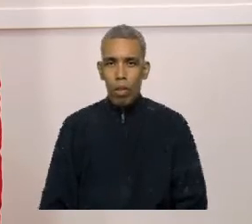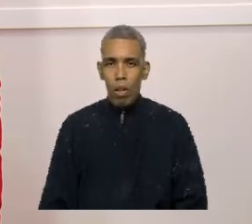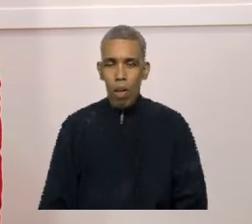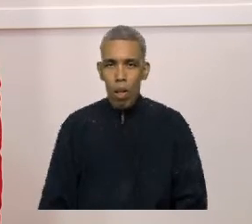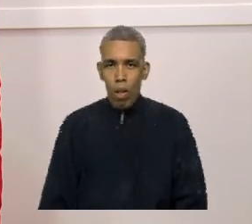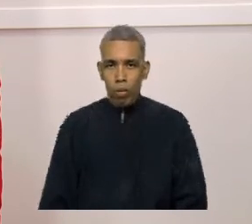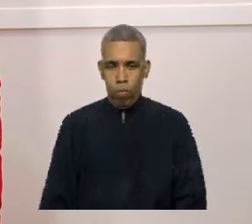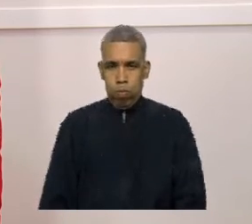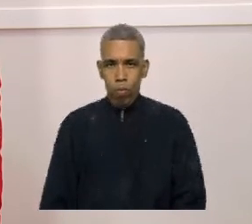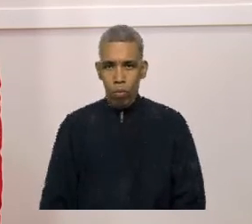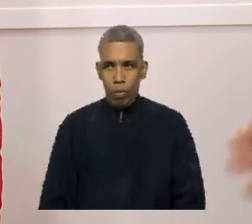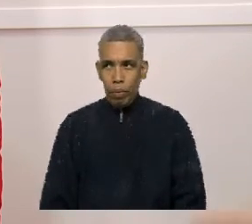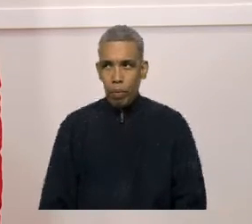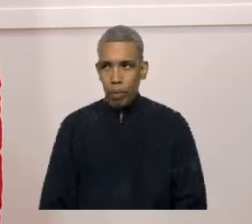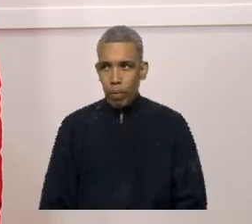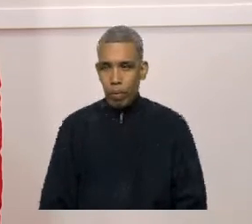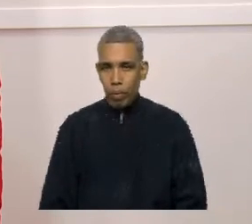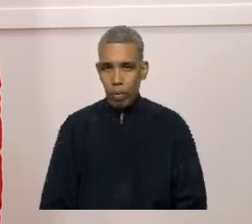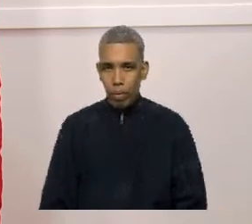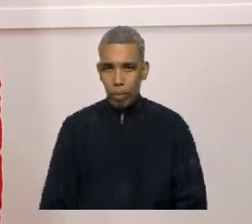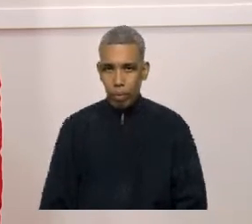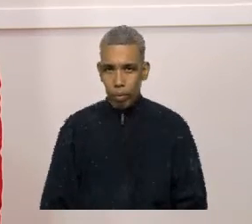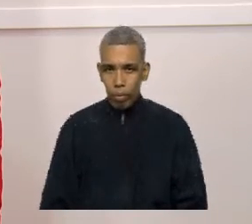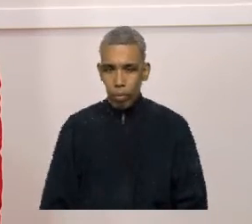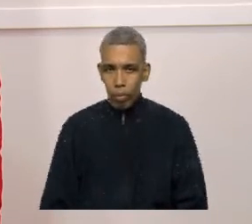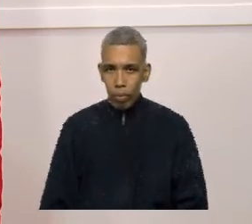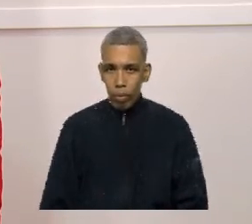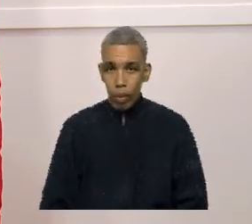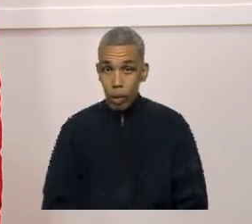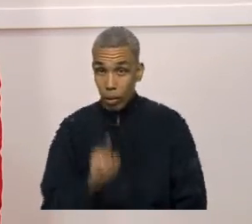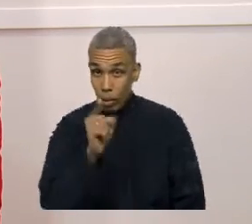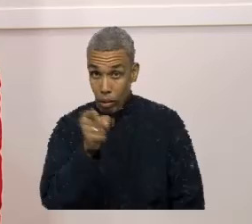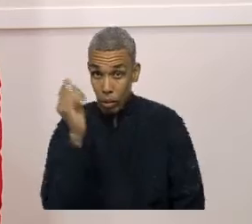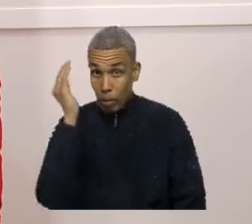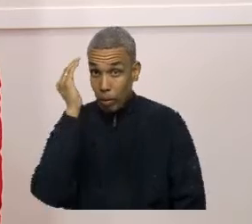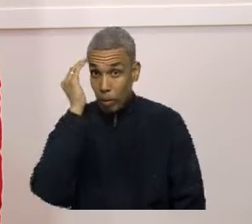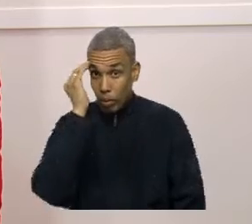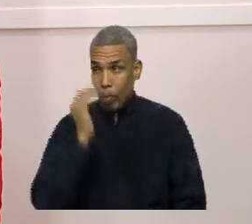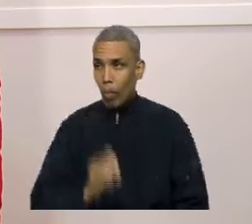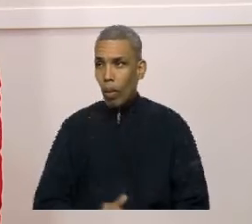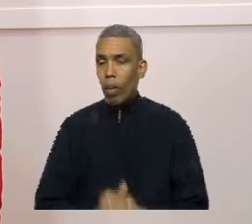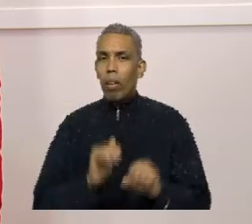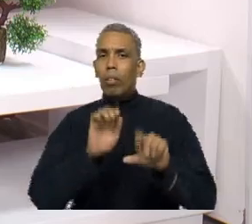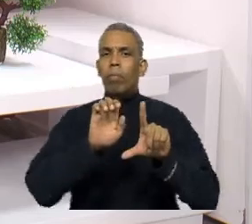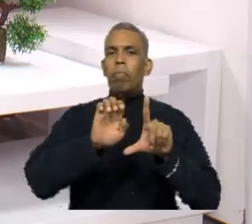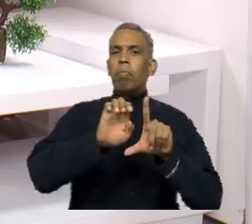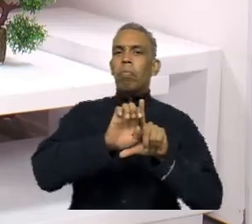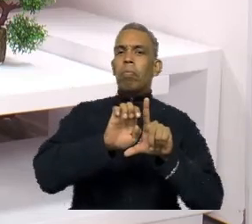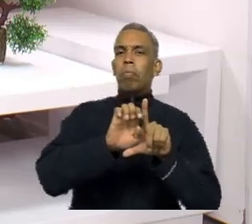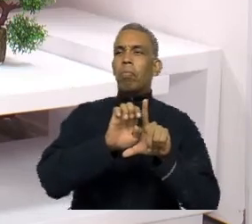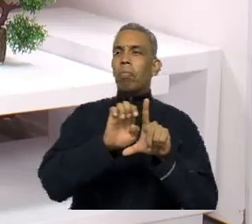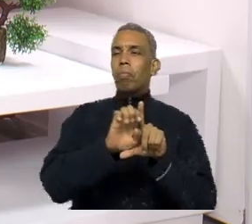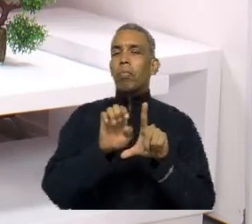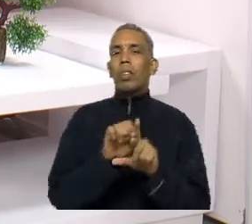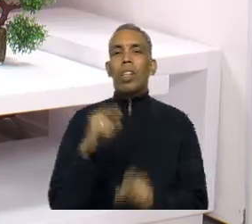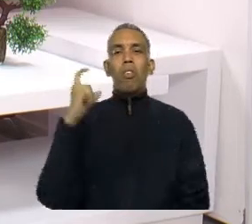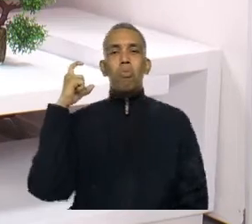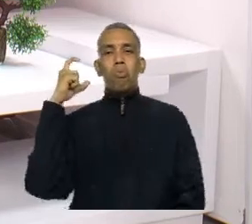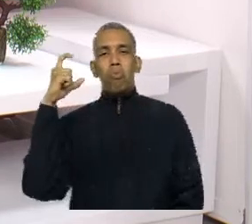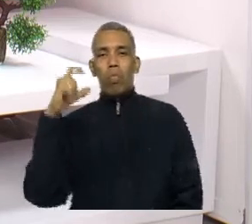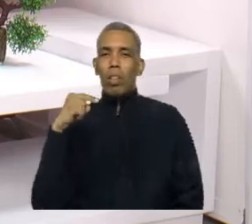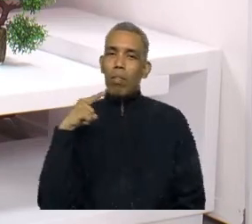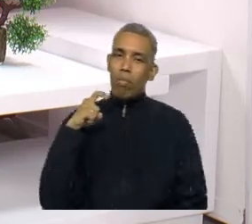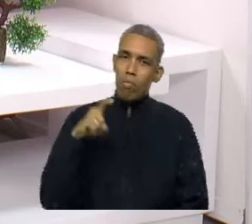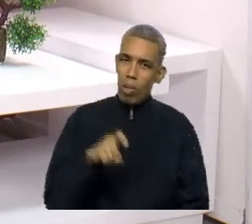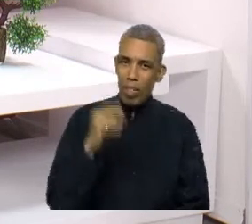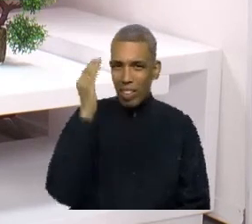¿Tiene alguna pregunta? Perfecto. ¿No? Bueno, pues doctor, usted sabe que nosotros tenemos cobertura, Enlace Televisión tiene cobertura en Cúcuta y Bucaramanga a través